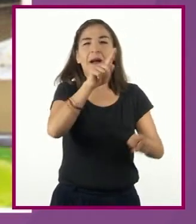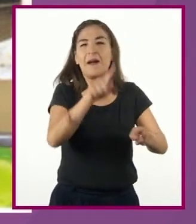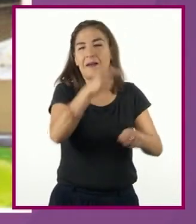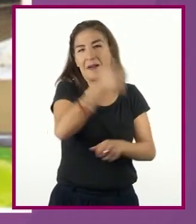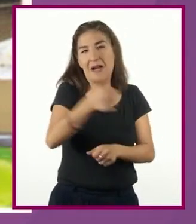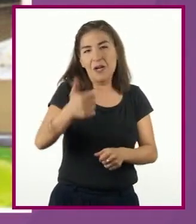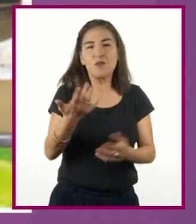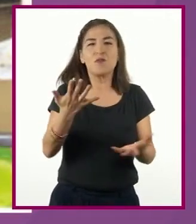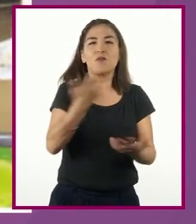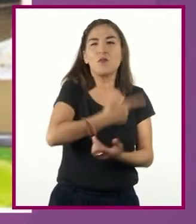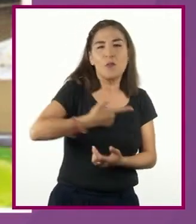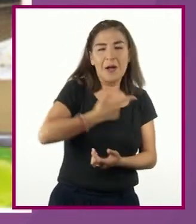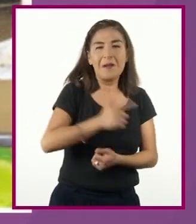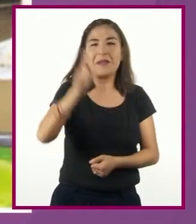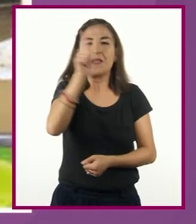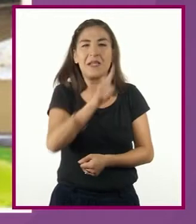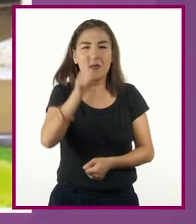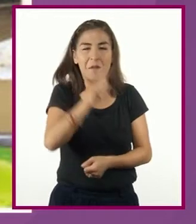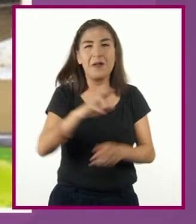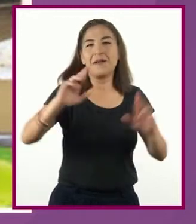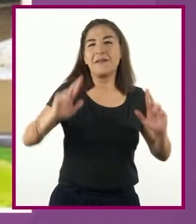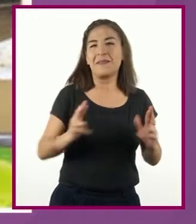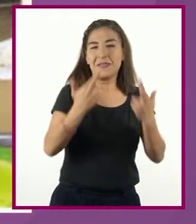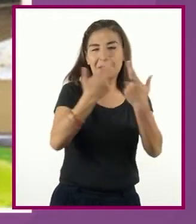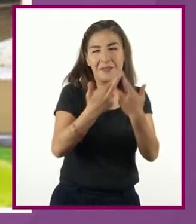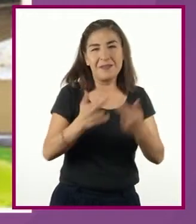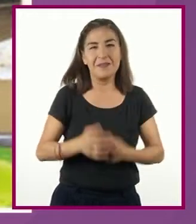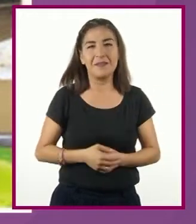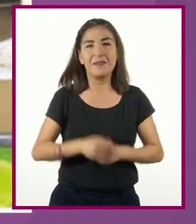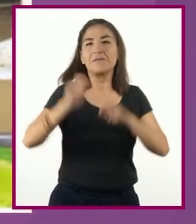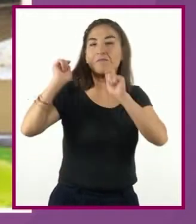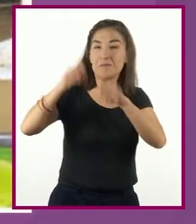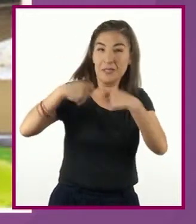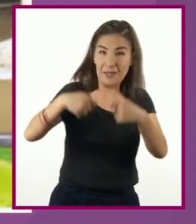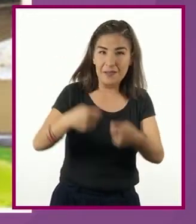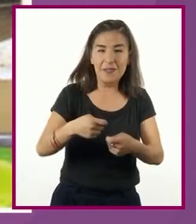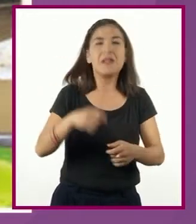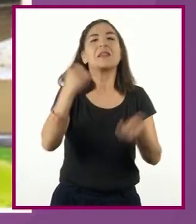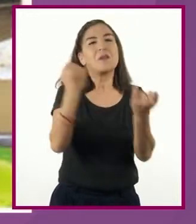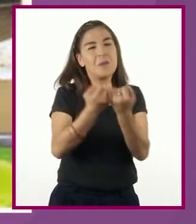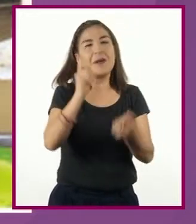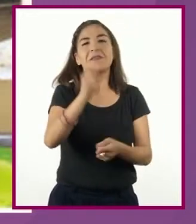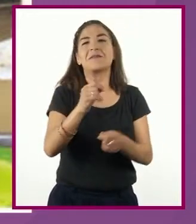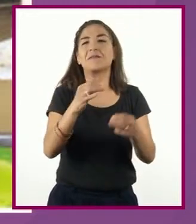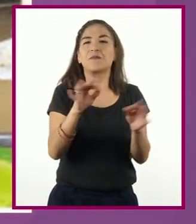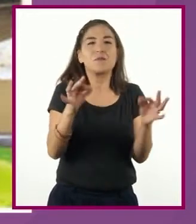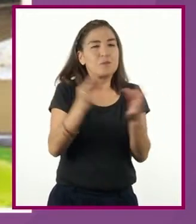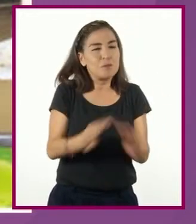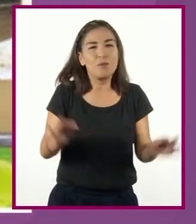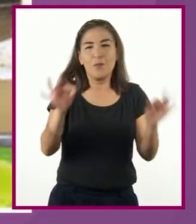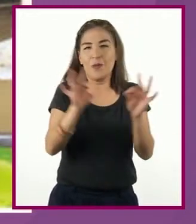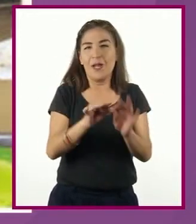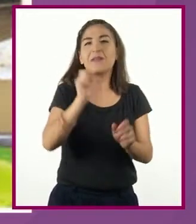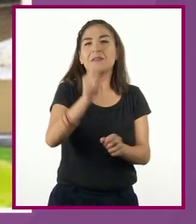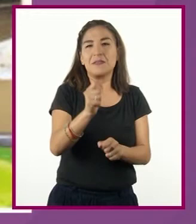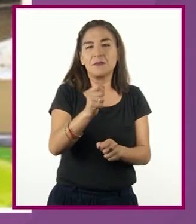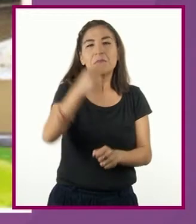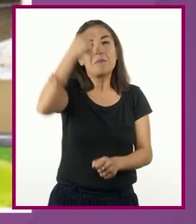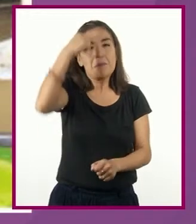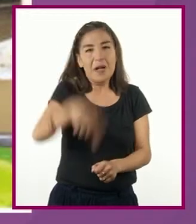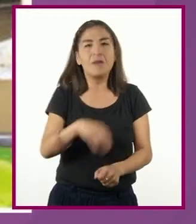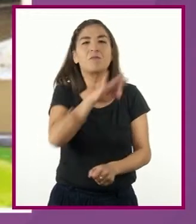los gustos, la lengua, la religión, las tradiciones, juegan un doble papel, ya que